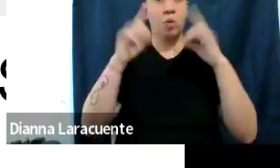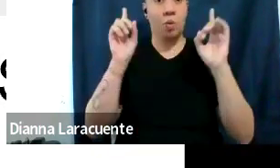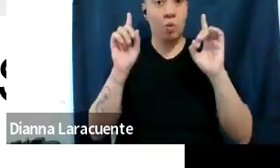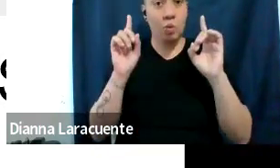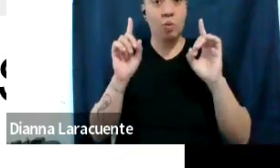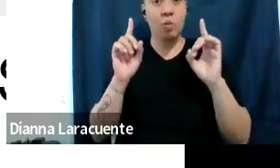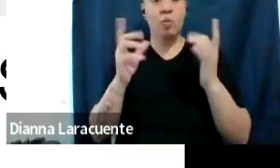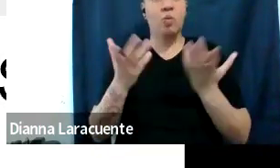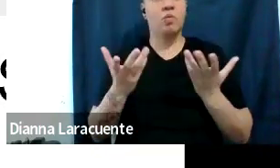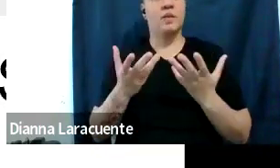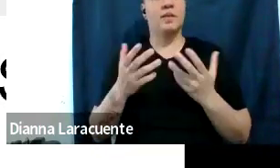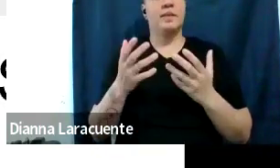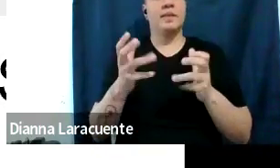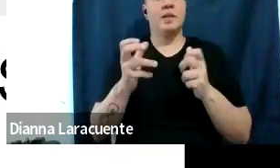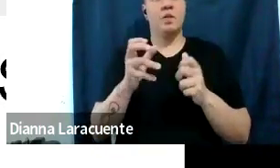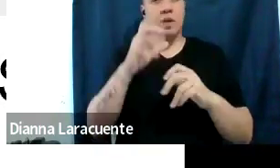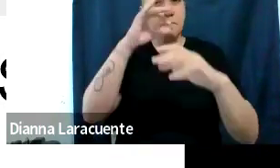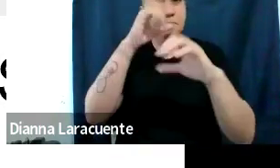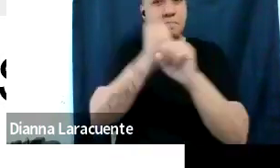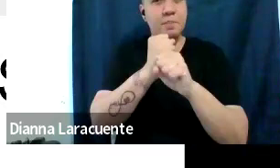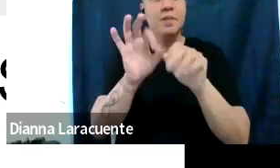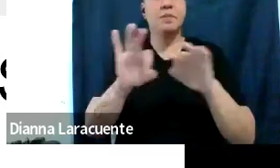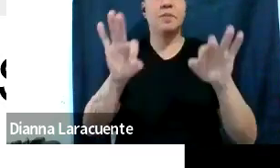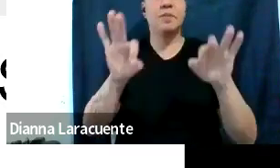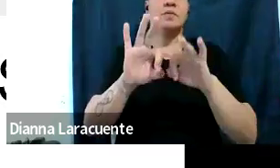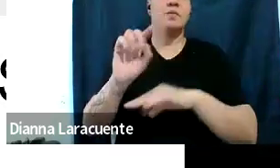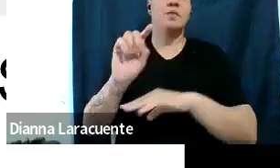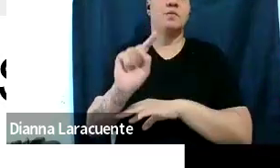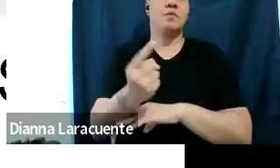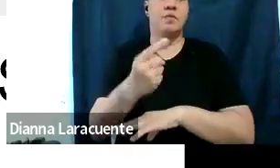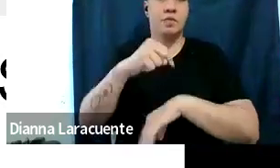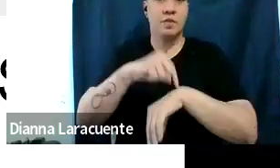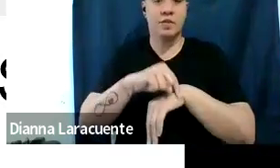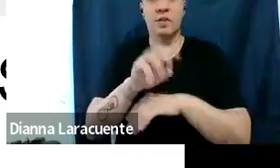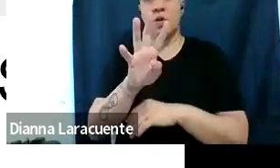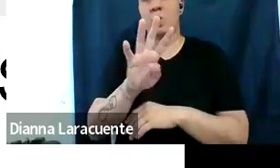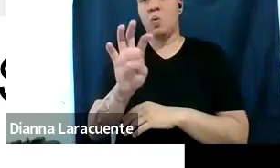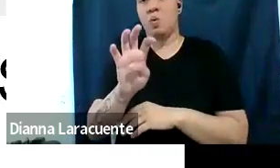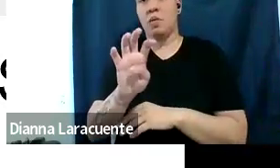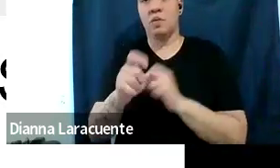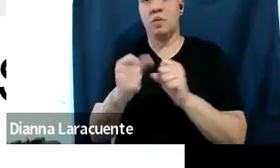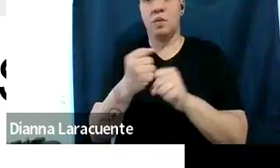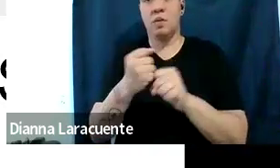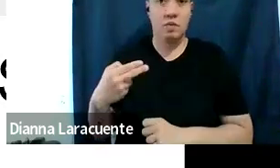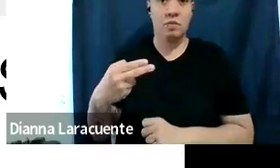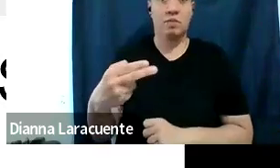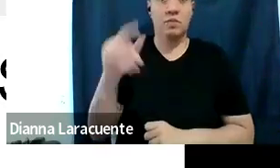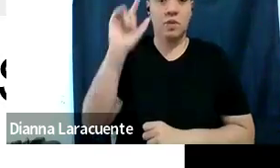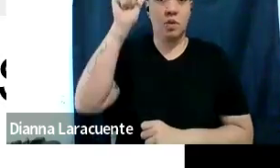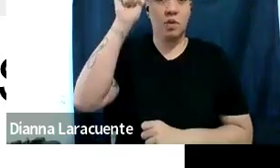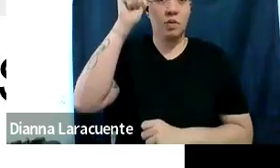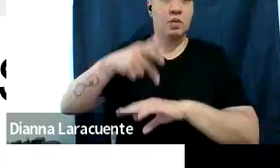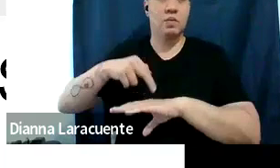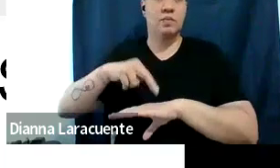que capten la importancia de que por primera vez en 400 años de historia, el gobierno de Puerto